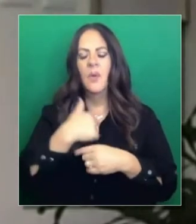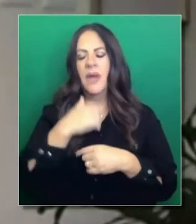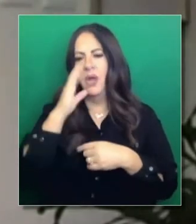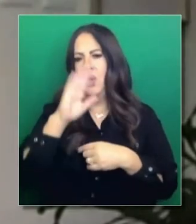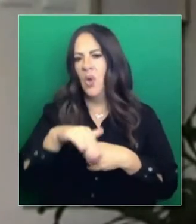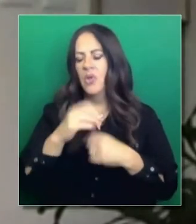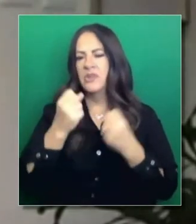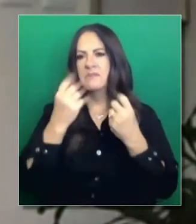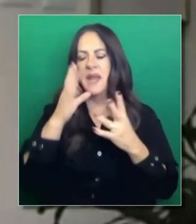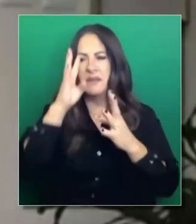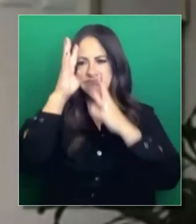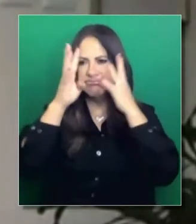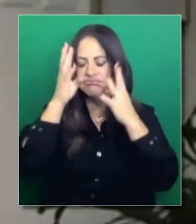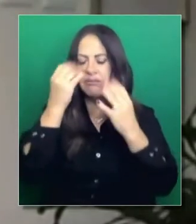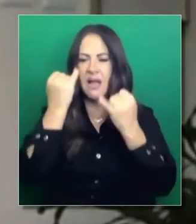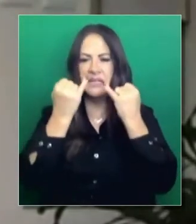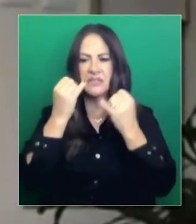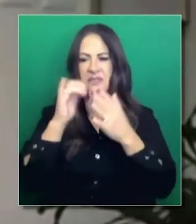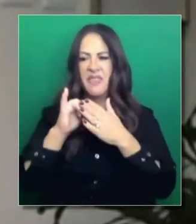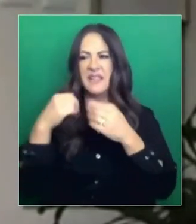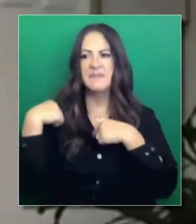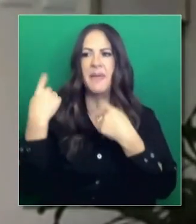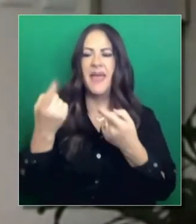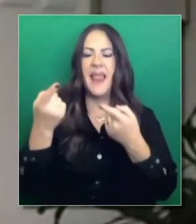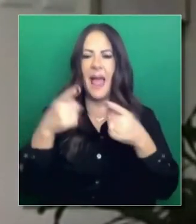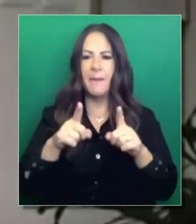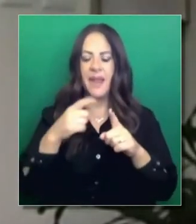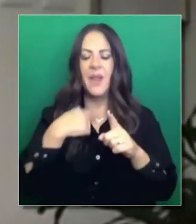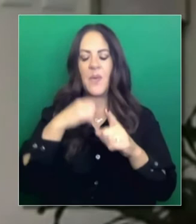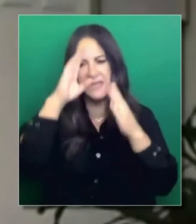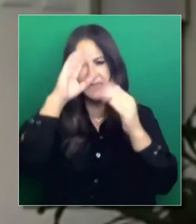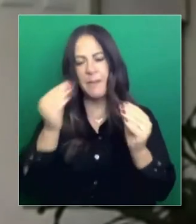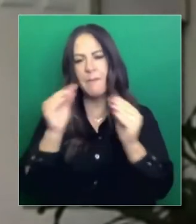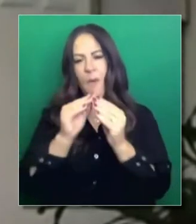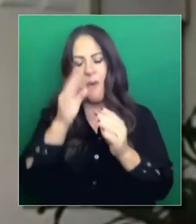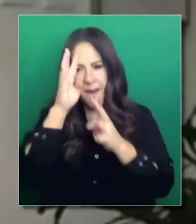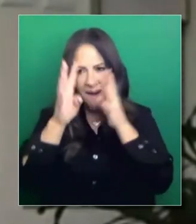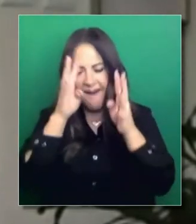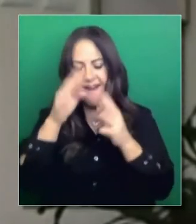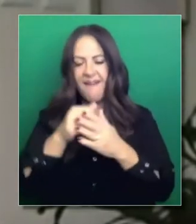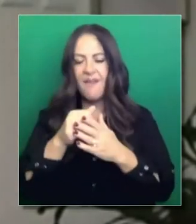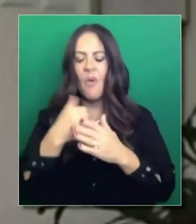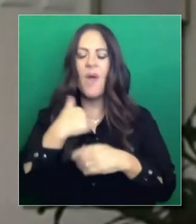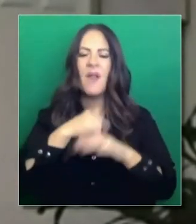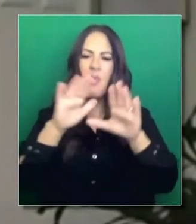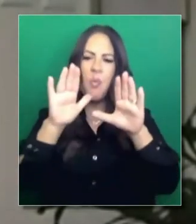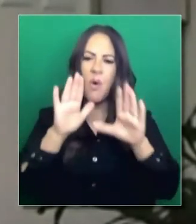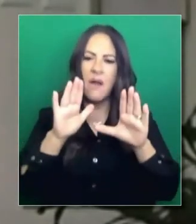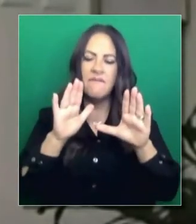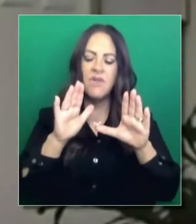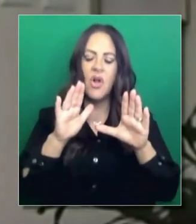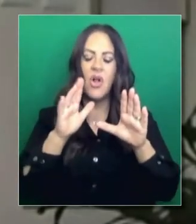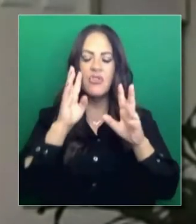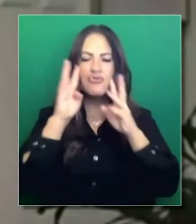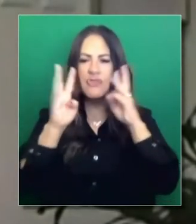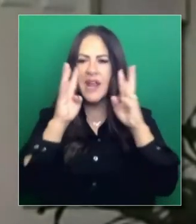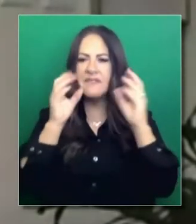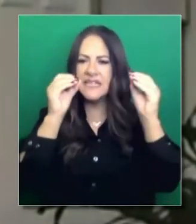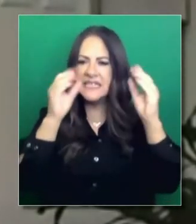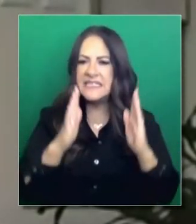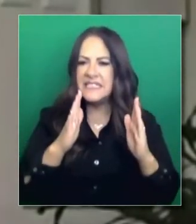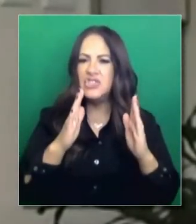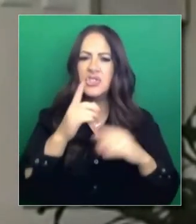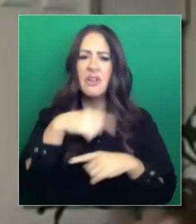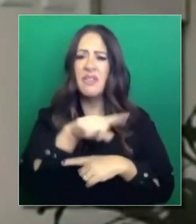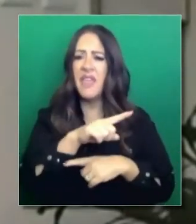las innovaciones que ya han arrancado en California y que continuarán. De hecho, nuestros docentes han